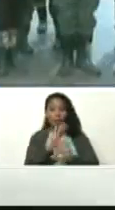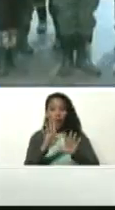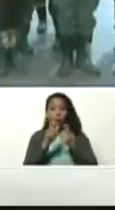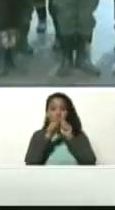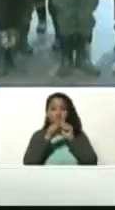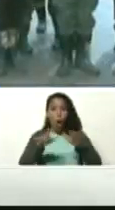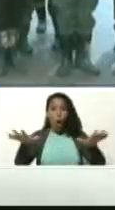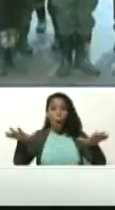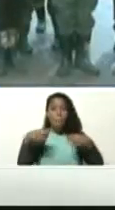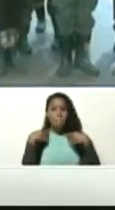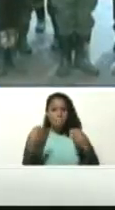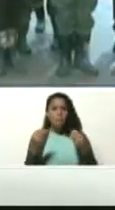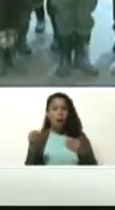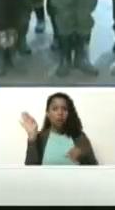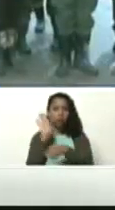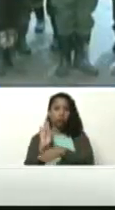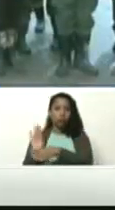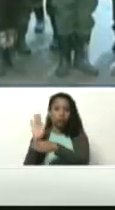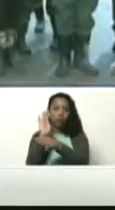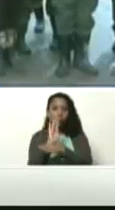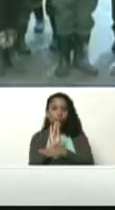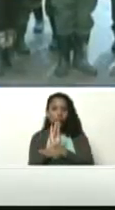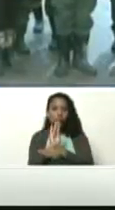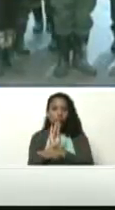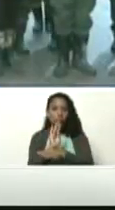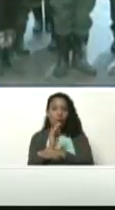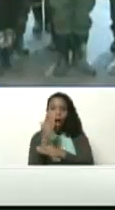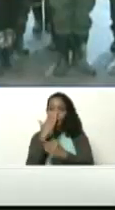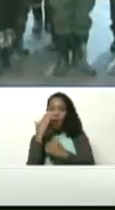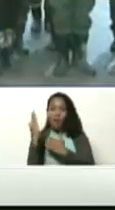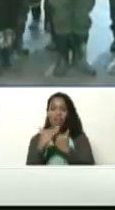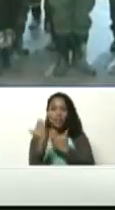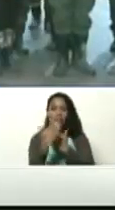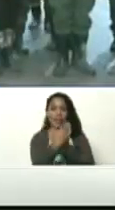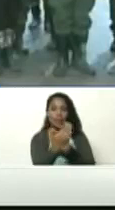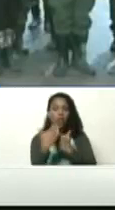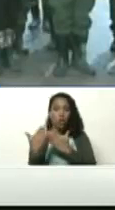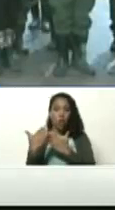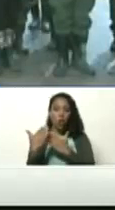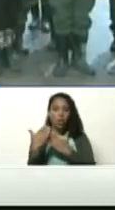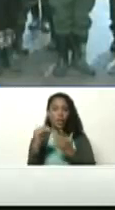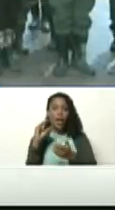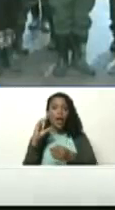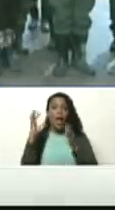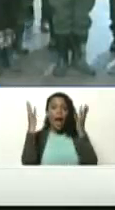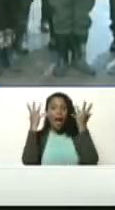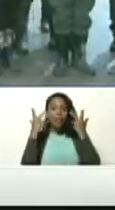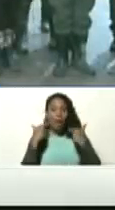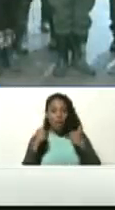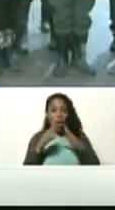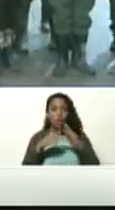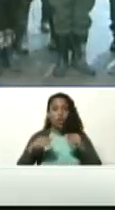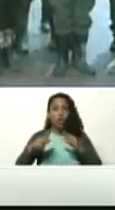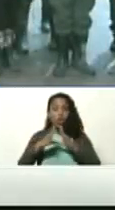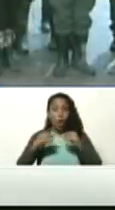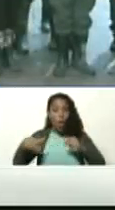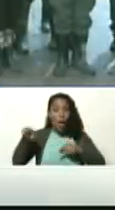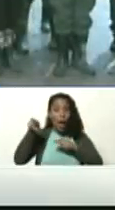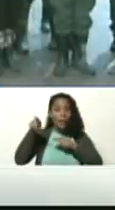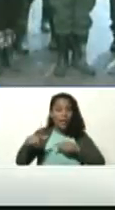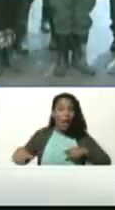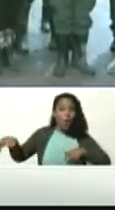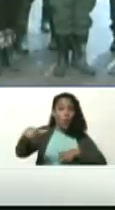para cuidar y proteger a los vecinos y a las vecinas del Castaño y de toda esa zona del río